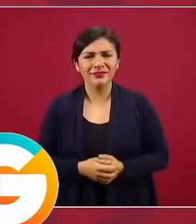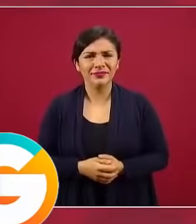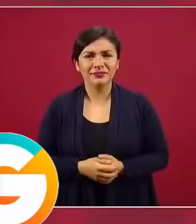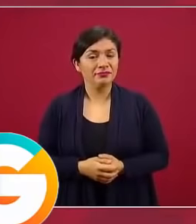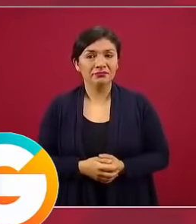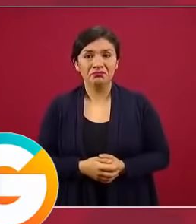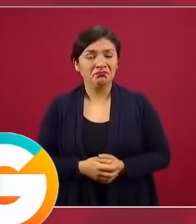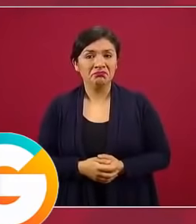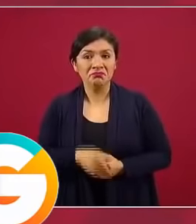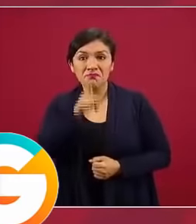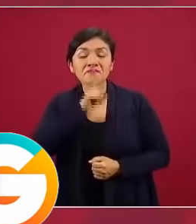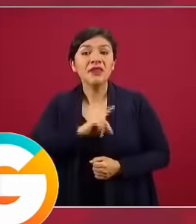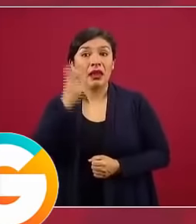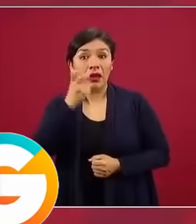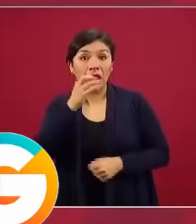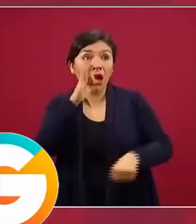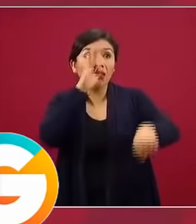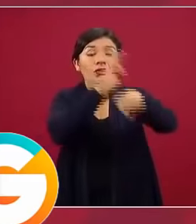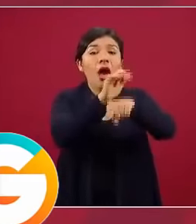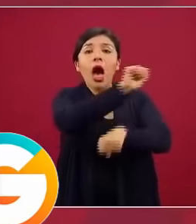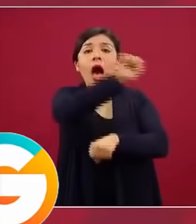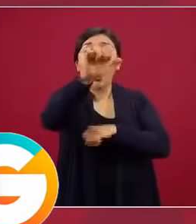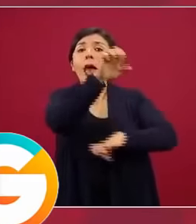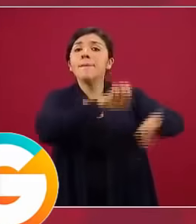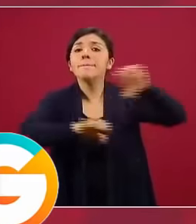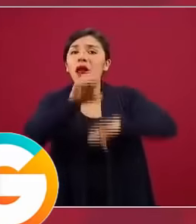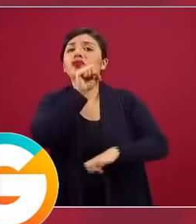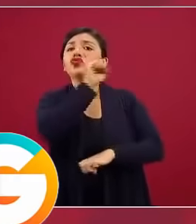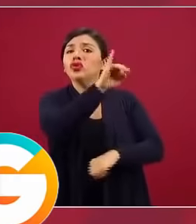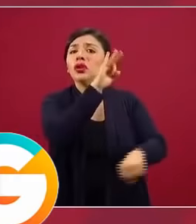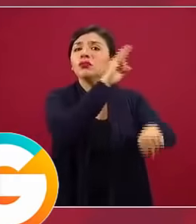el subsidio es a las empresas.